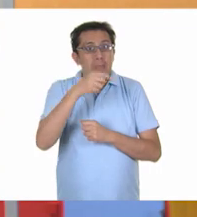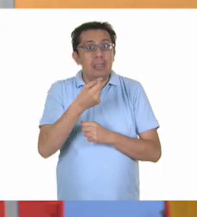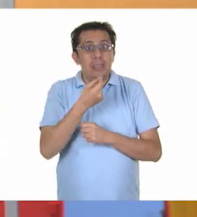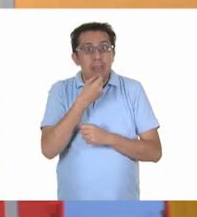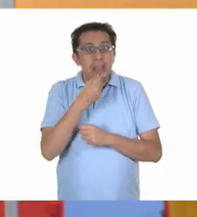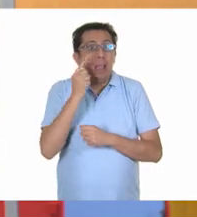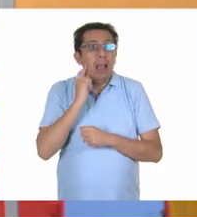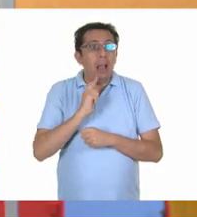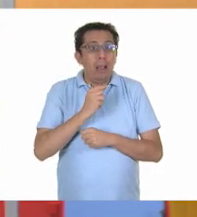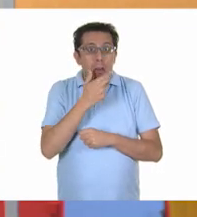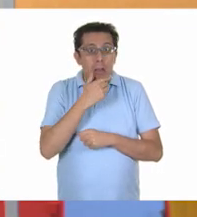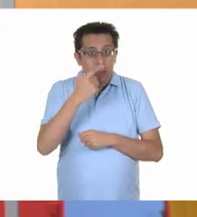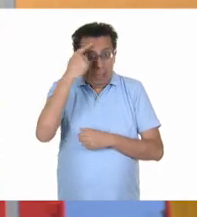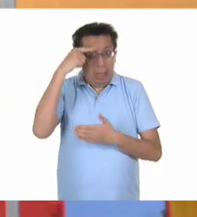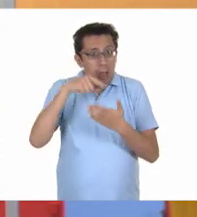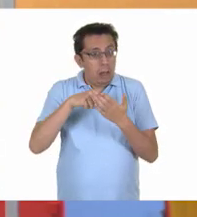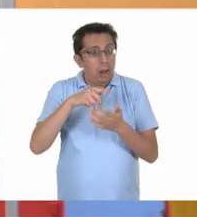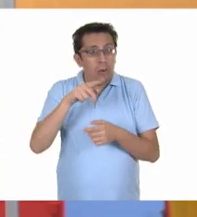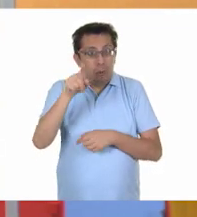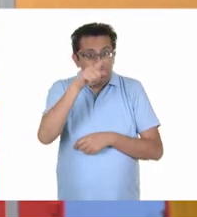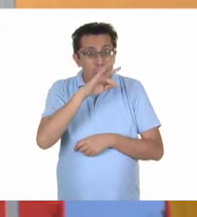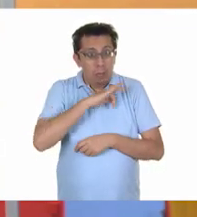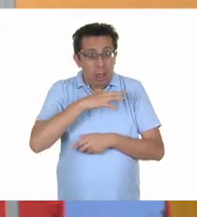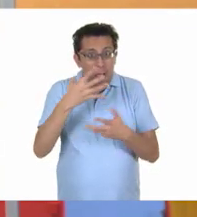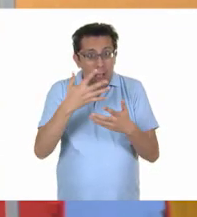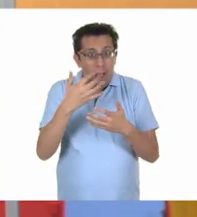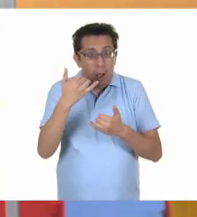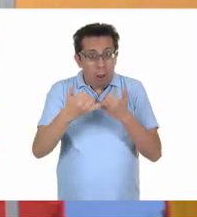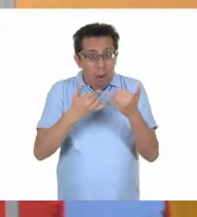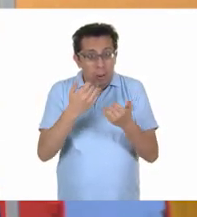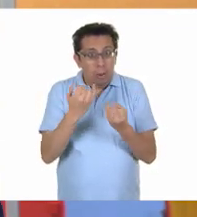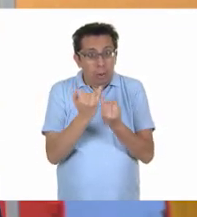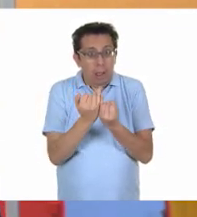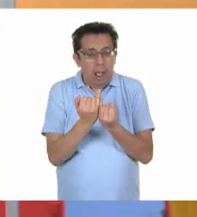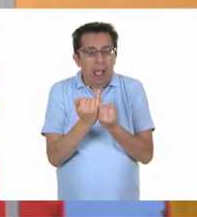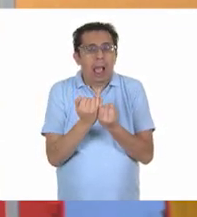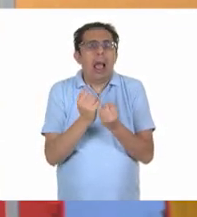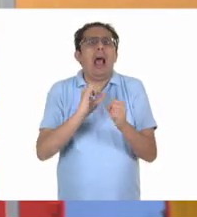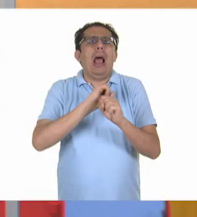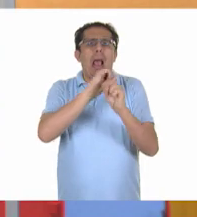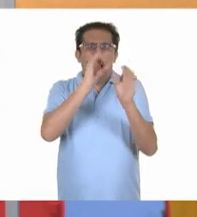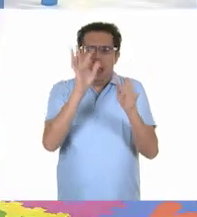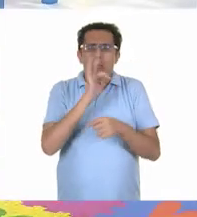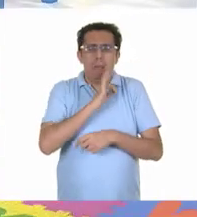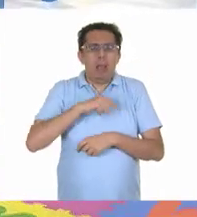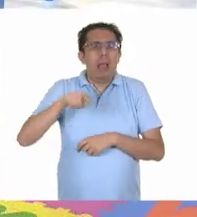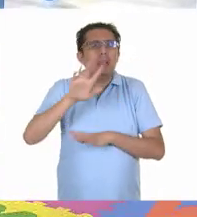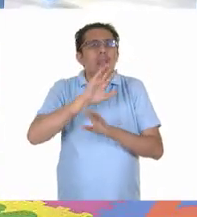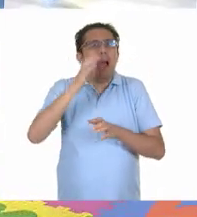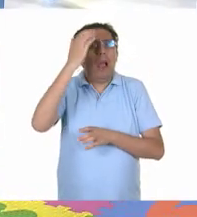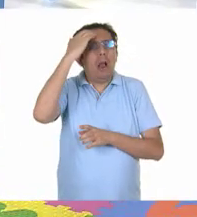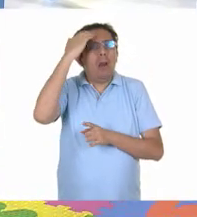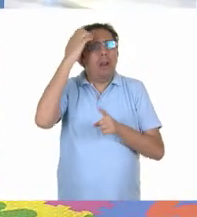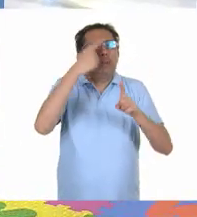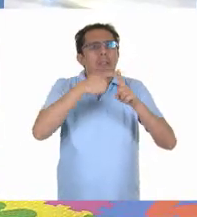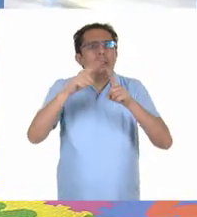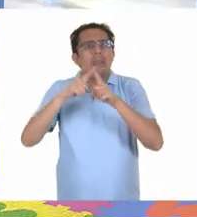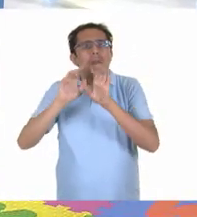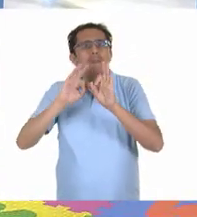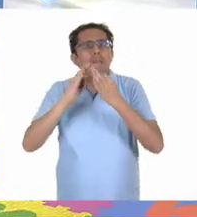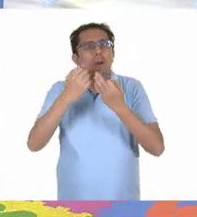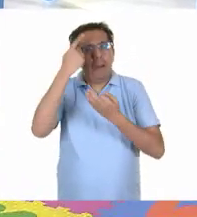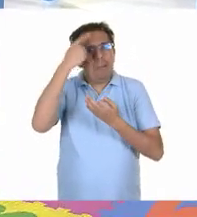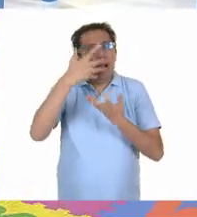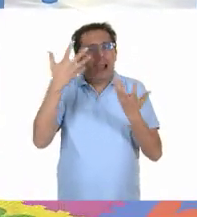bien. Entonces, las niñas y los niños, ¿crees que también puedan hacer esto en casa? Sí, claro que lo pueden hacer, porque ahora conocemos todas las